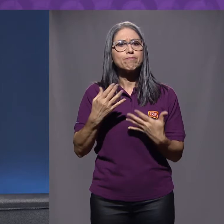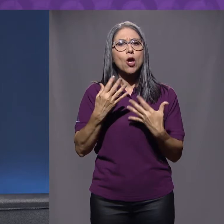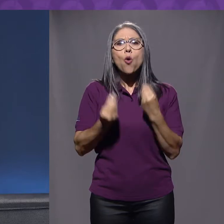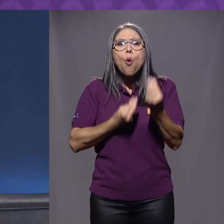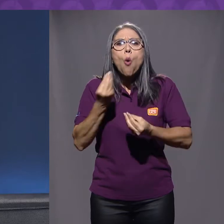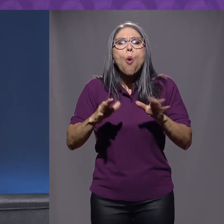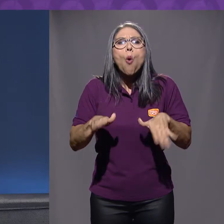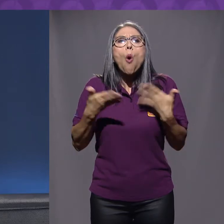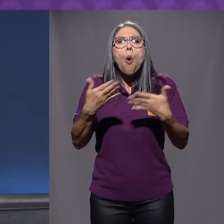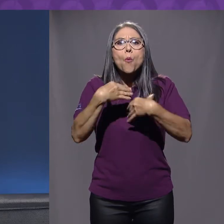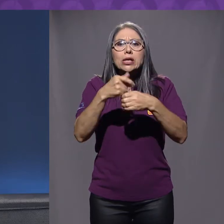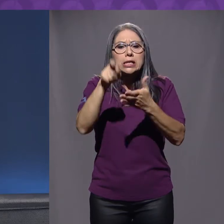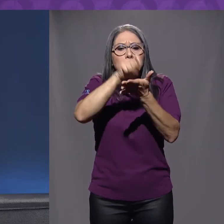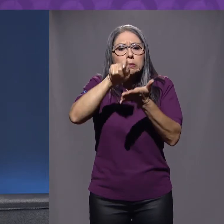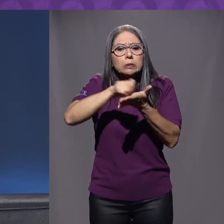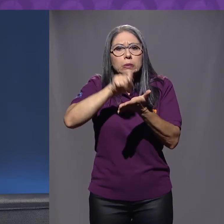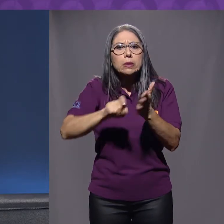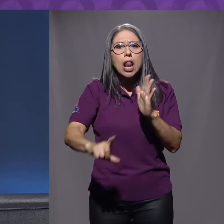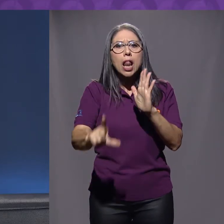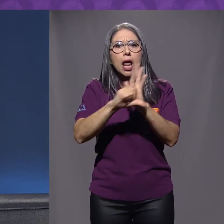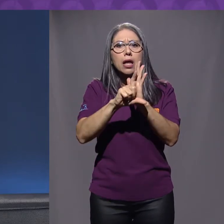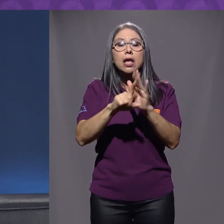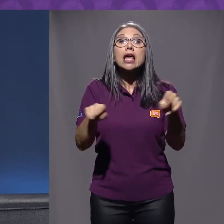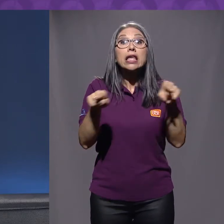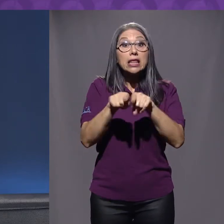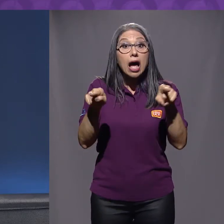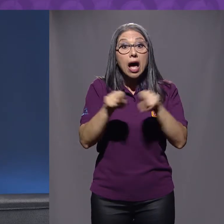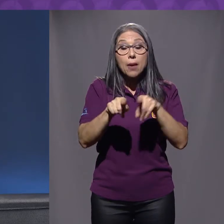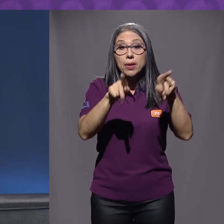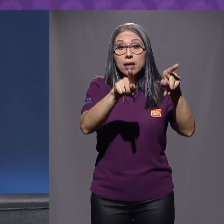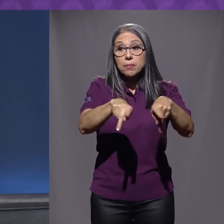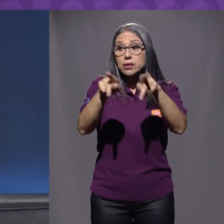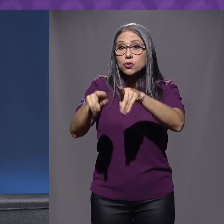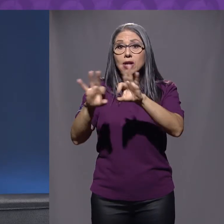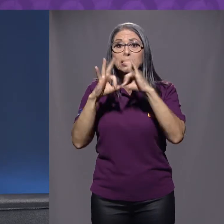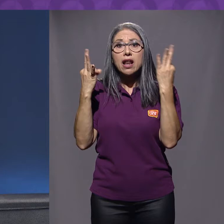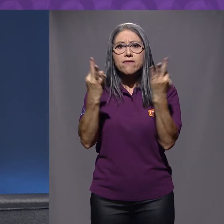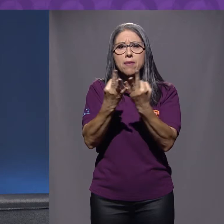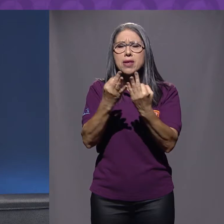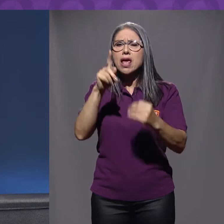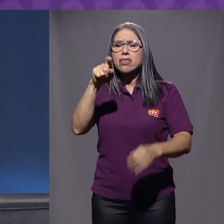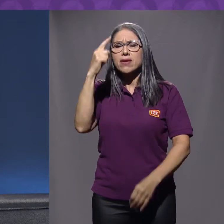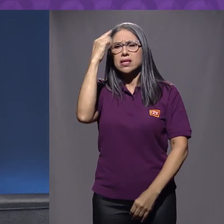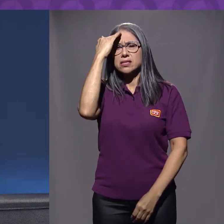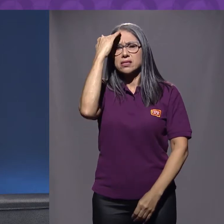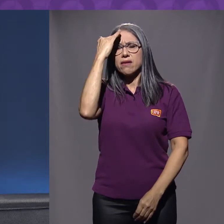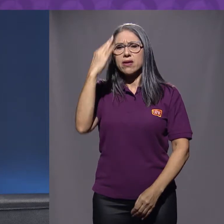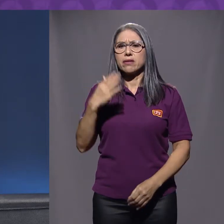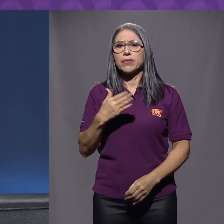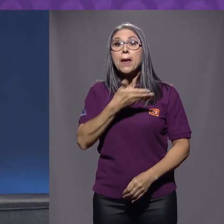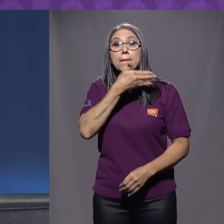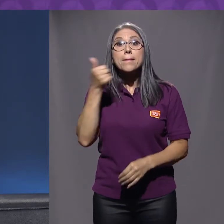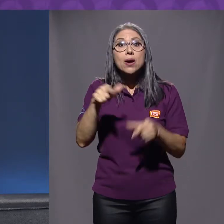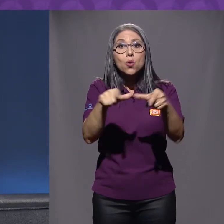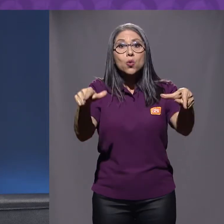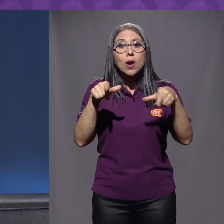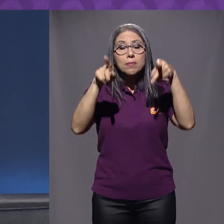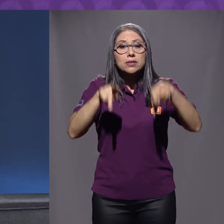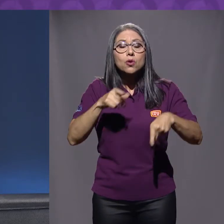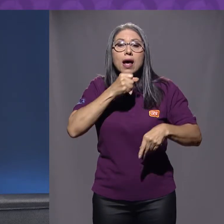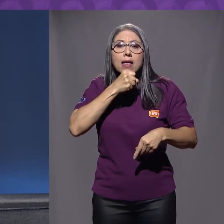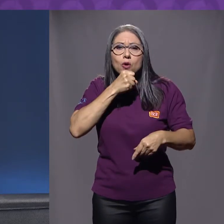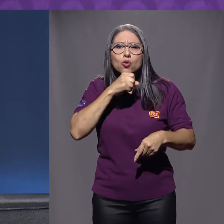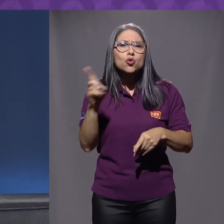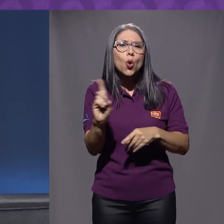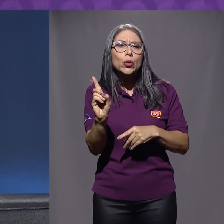solo legislar en esto, sino sensibilizar más todavía a la familia de que el adulto mayor donde mejor puede